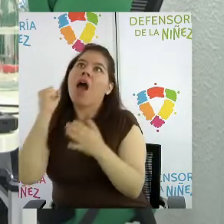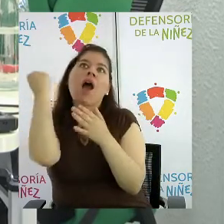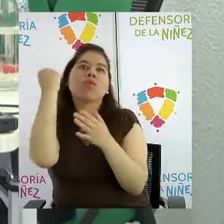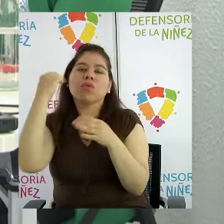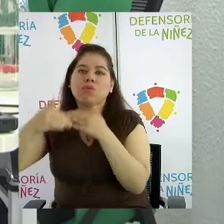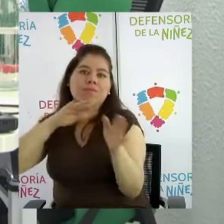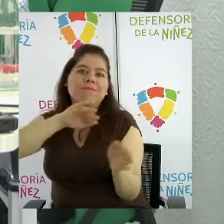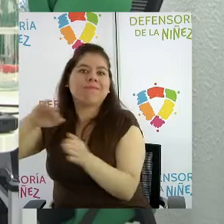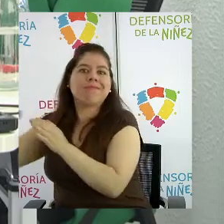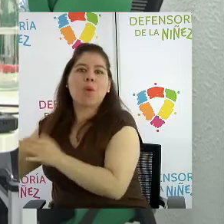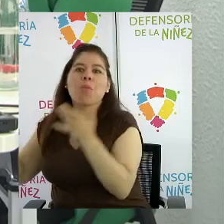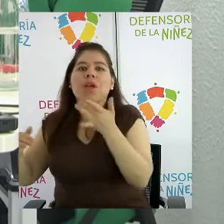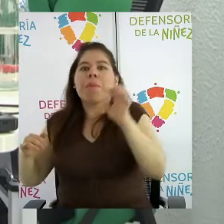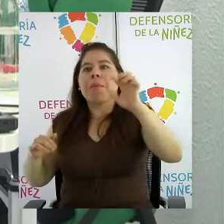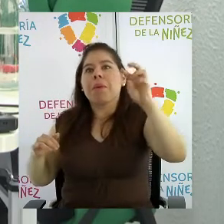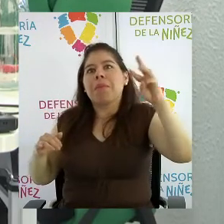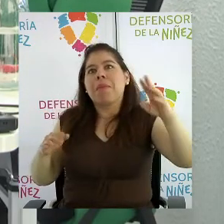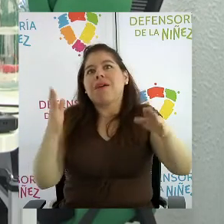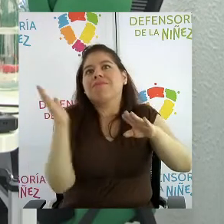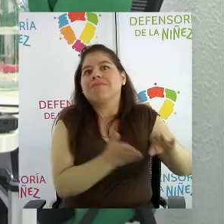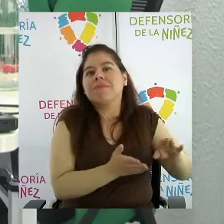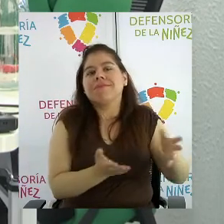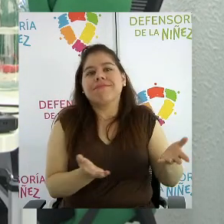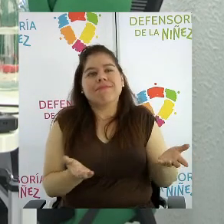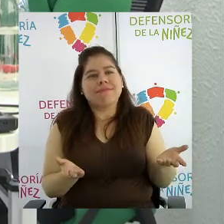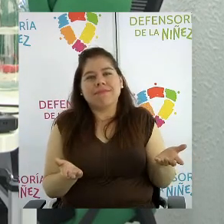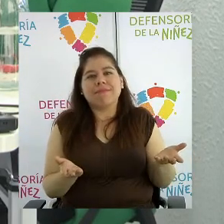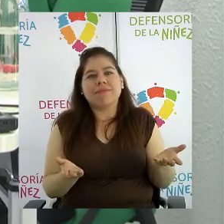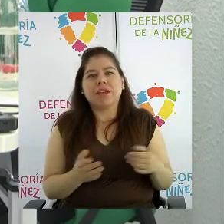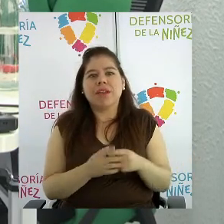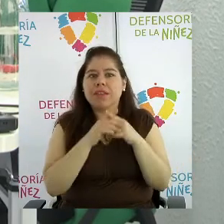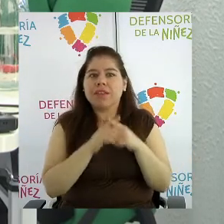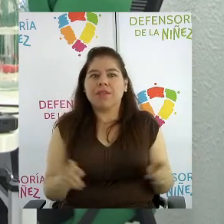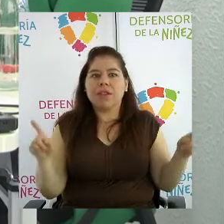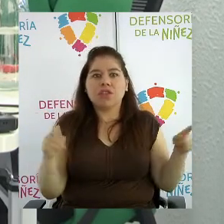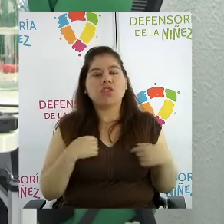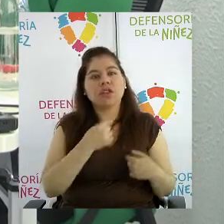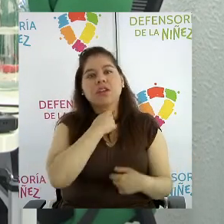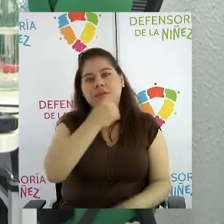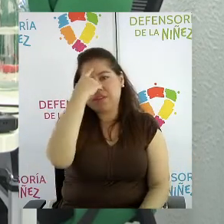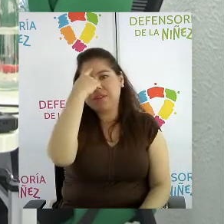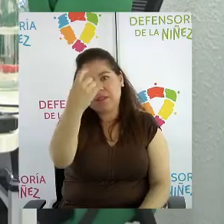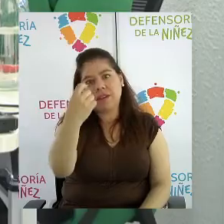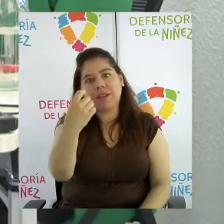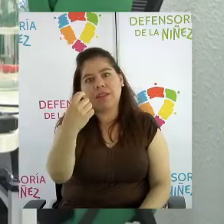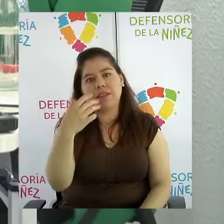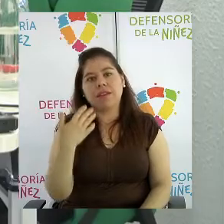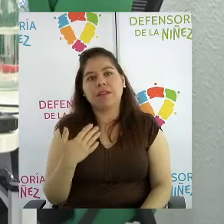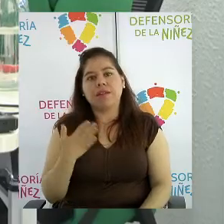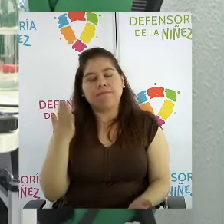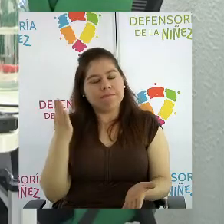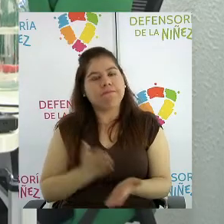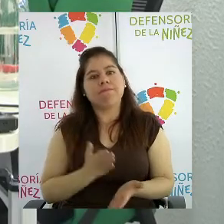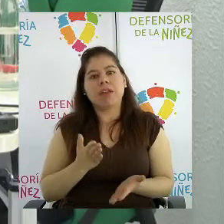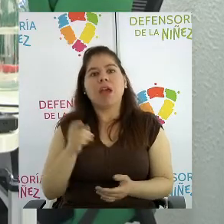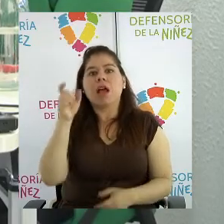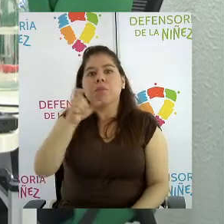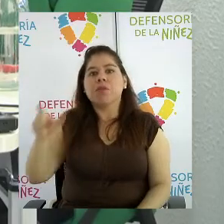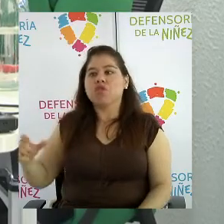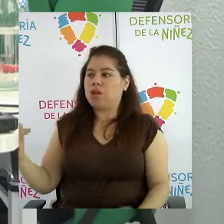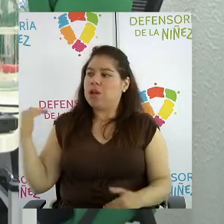que los padres se ven infringidos por ella. Entonces, yo lo que pido es ahí seriedad y rigurosidad, particularmente de quienes ejercen cargos de